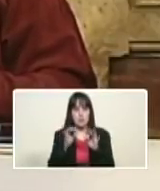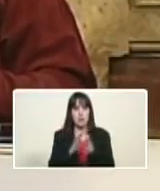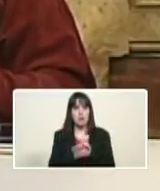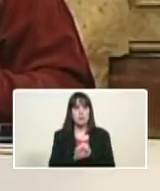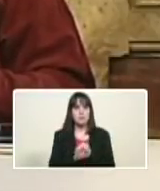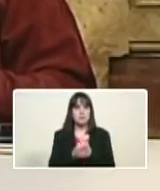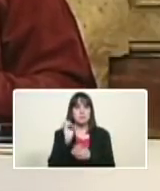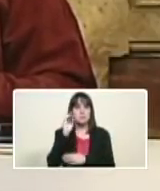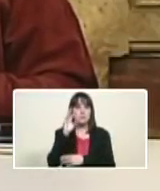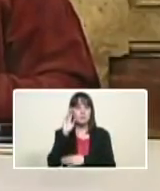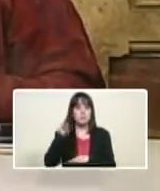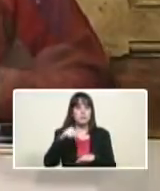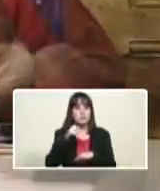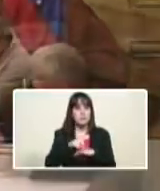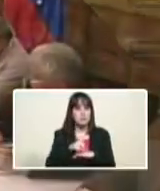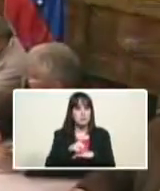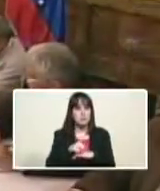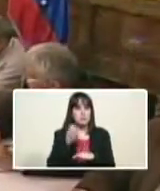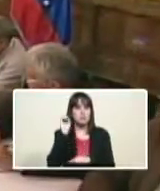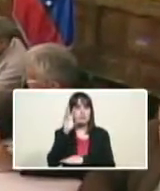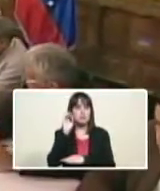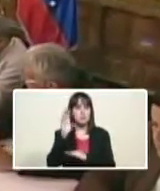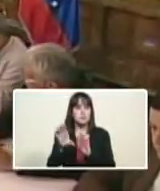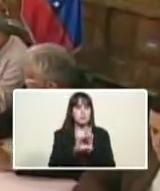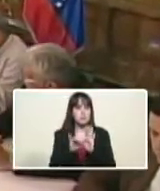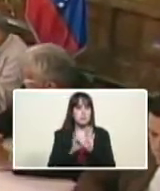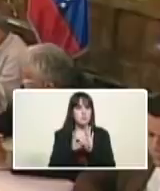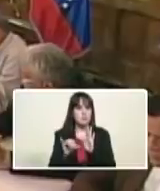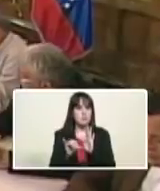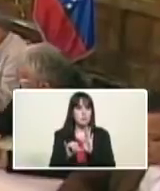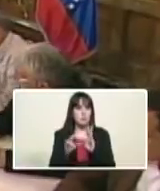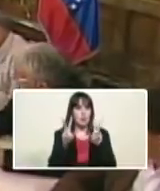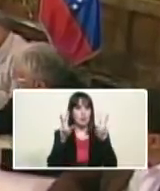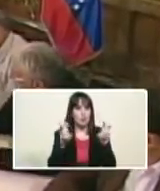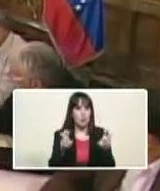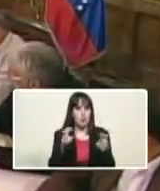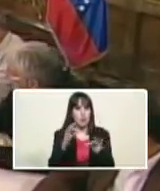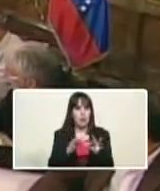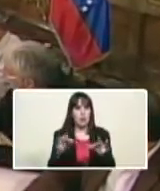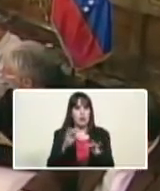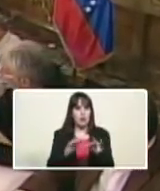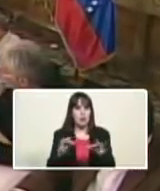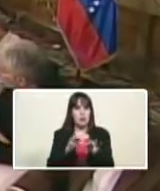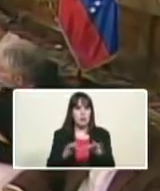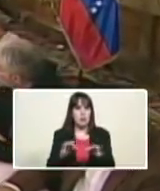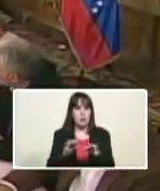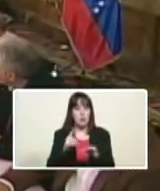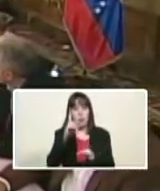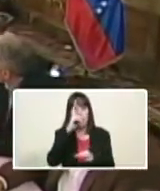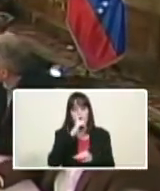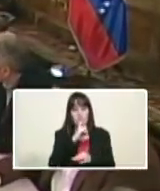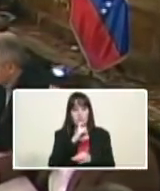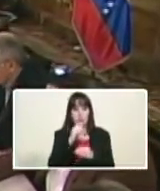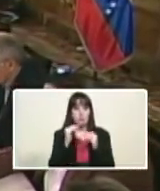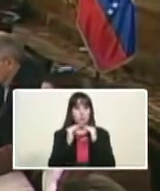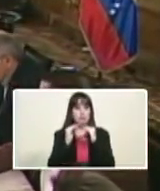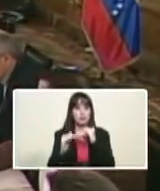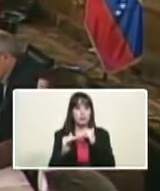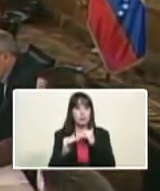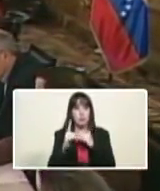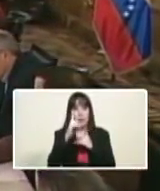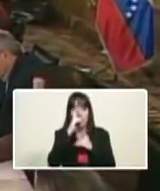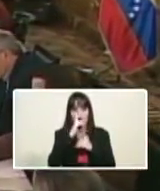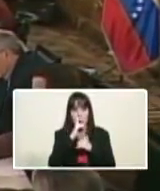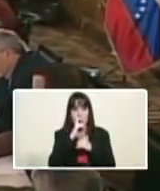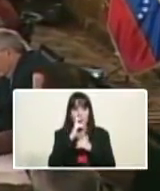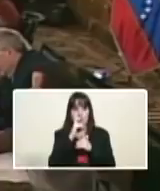pido a la Asamblea Nacional Constituyente que establezcamos un régimen de nuevas tablas en Petro por un año. Por un año, para que